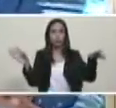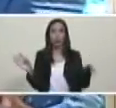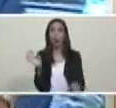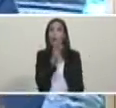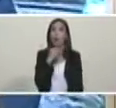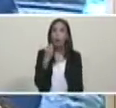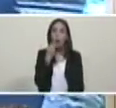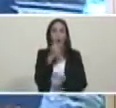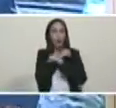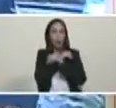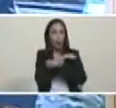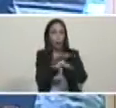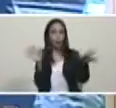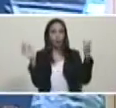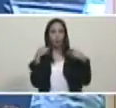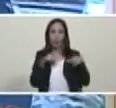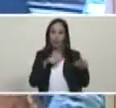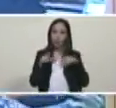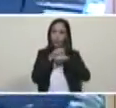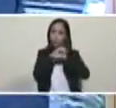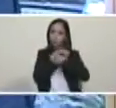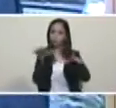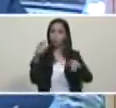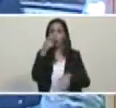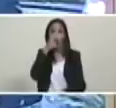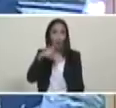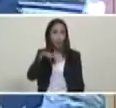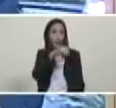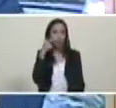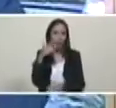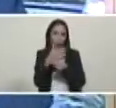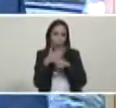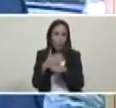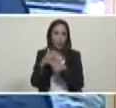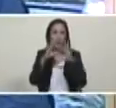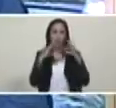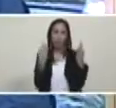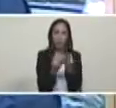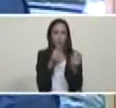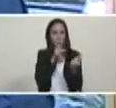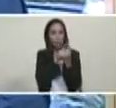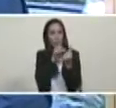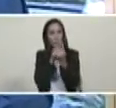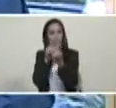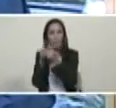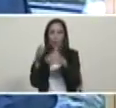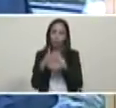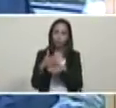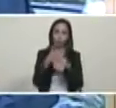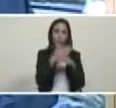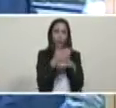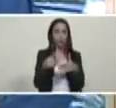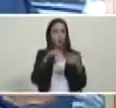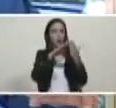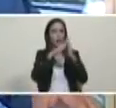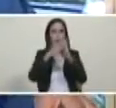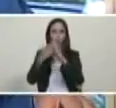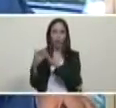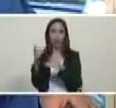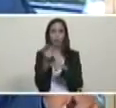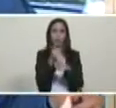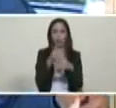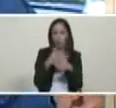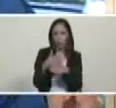los lugares donde nuestro pueblo va a ir a compartir en familia, va a ir a compartir en comunidad. Tenemos un